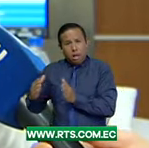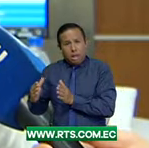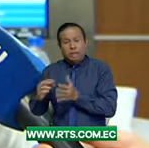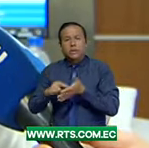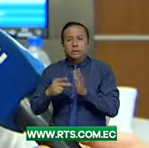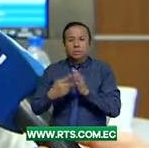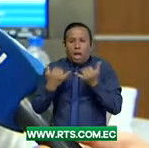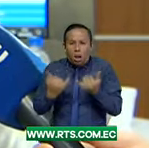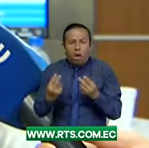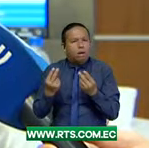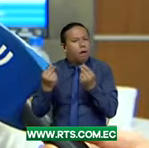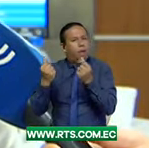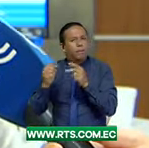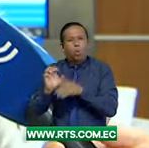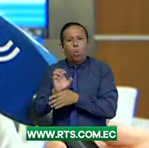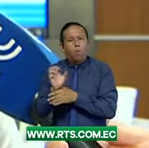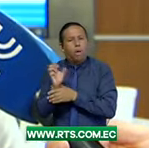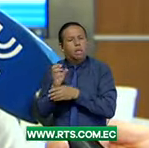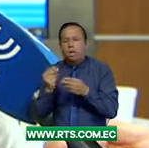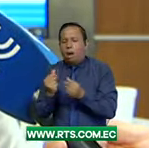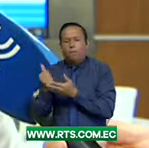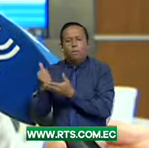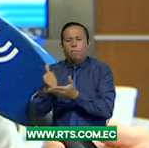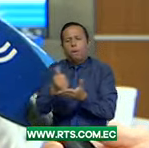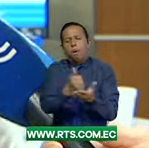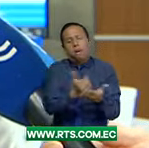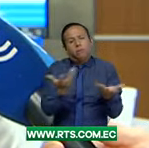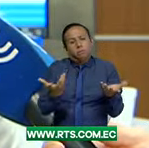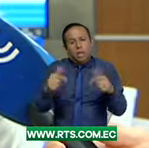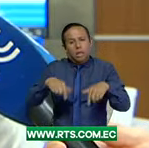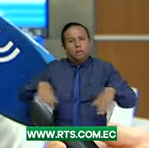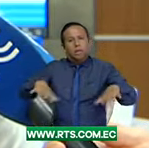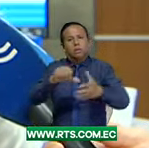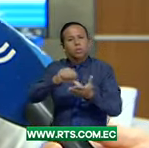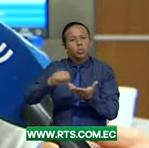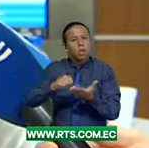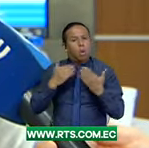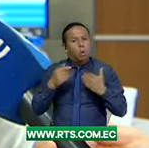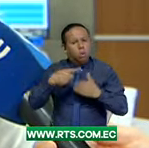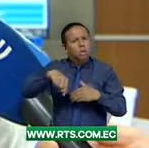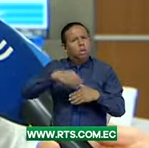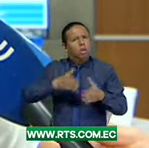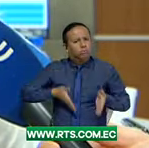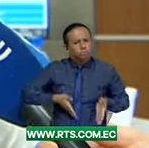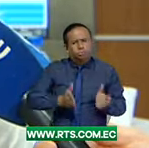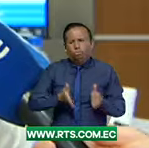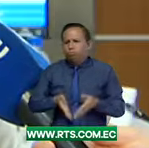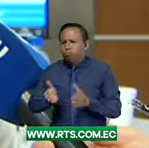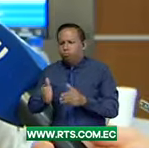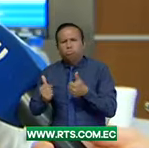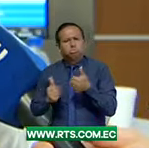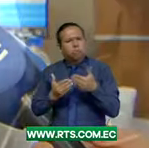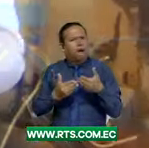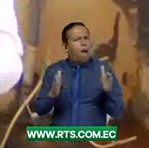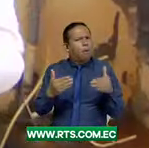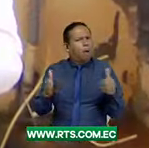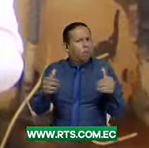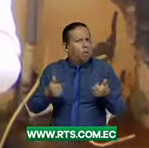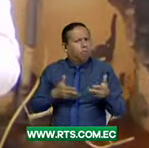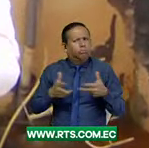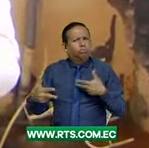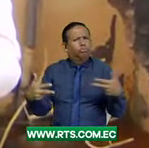que sea muy duradera esta inundación. En este momento la ciudad de Guayaquil, las vías principales están aptas para su operación. La invasión